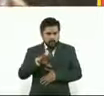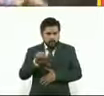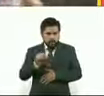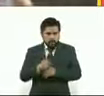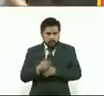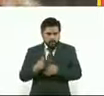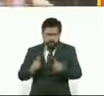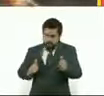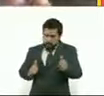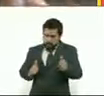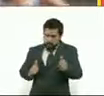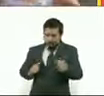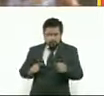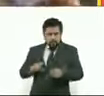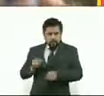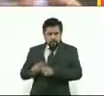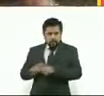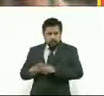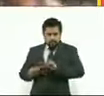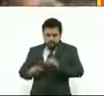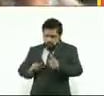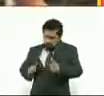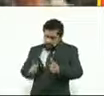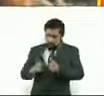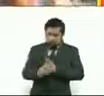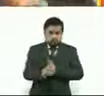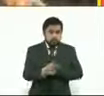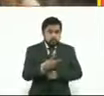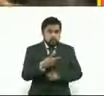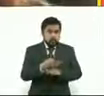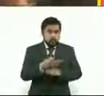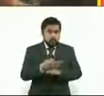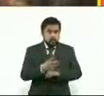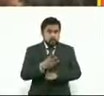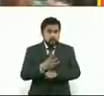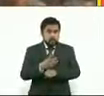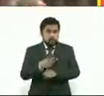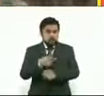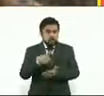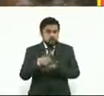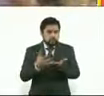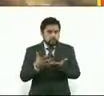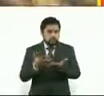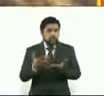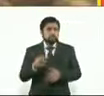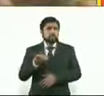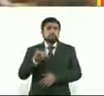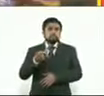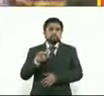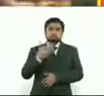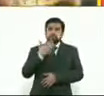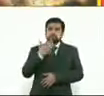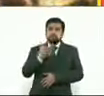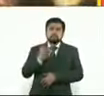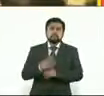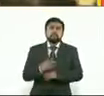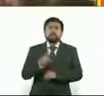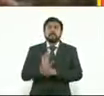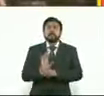se nos había perdido. Uh-huh. Y ya regresó y ya se metió al tercer lugar. Y vamos a ver porque todavía